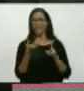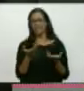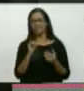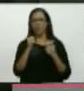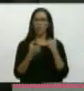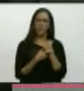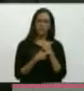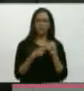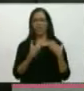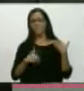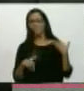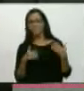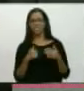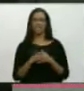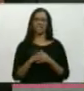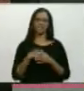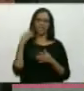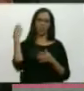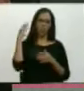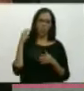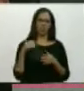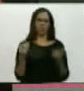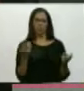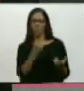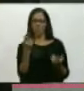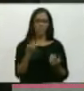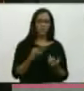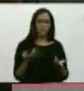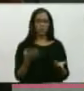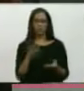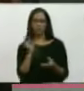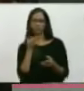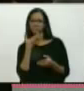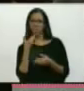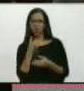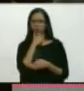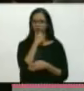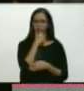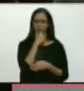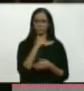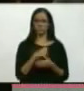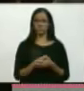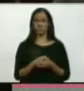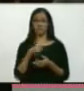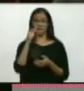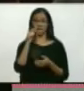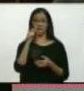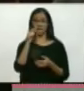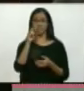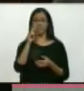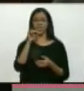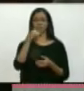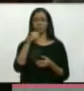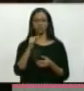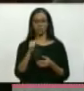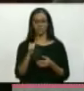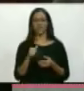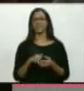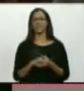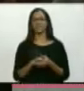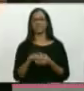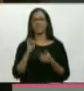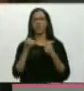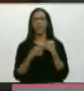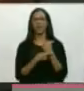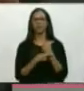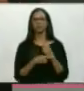Duque. La tusa de Guaidó y Duque. ¿Qué tusa? La tusa. La tusa. La tusa, la canción. La tusa de Guaidó. La tusa de Guaidó.